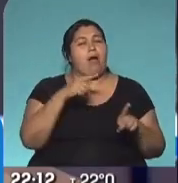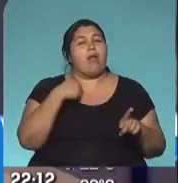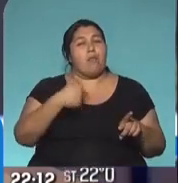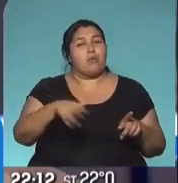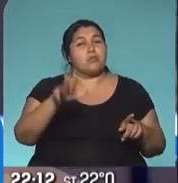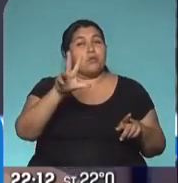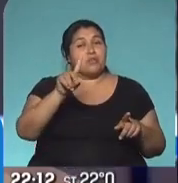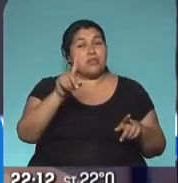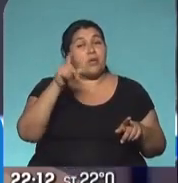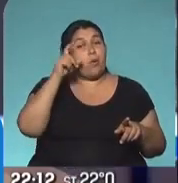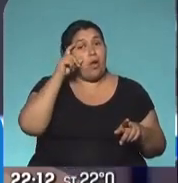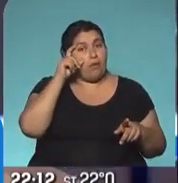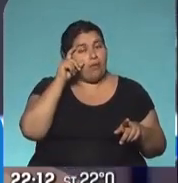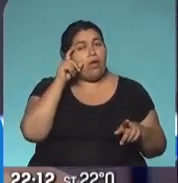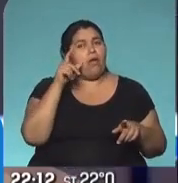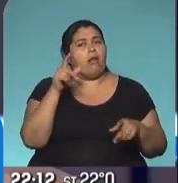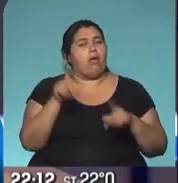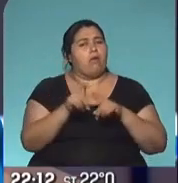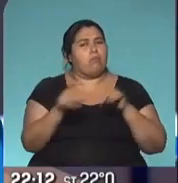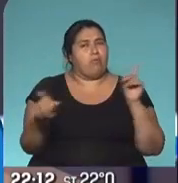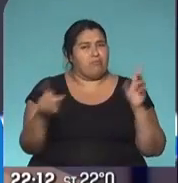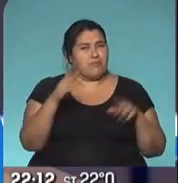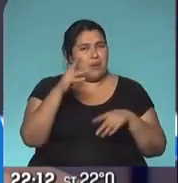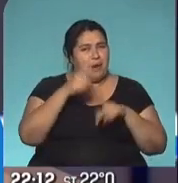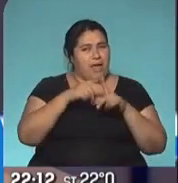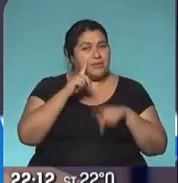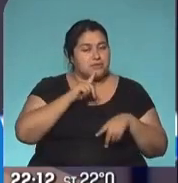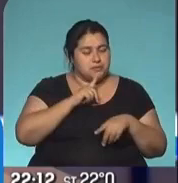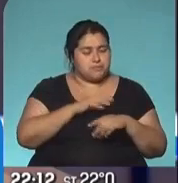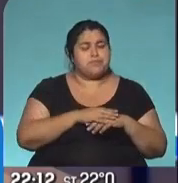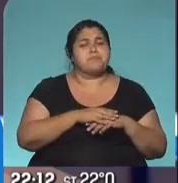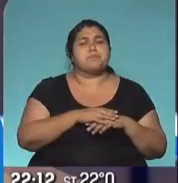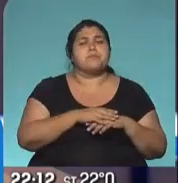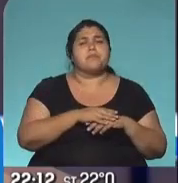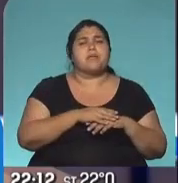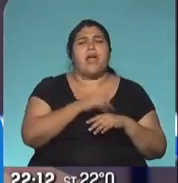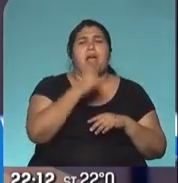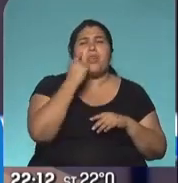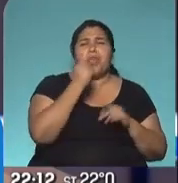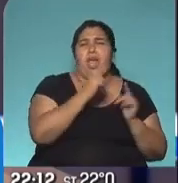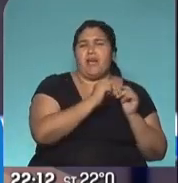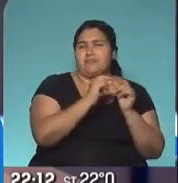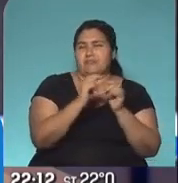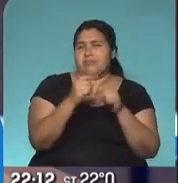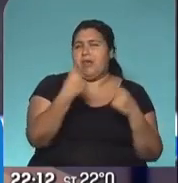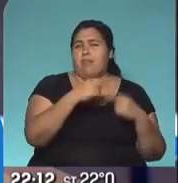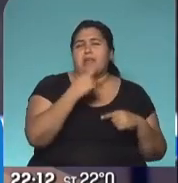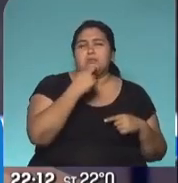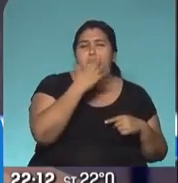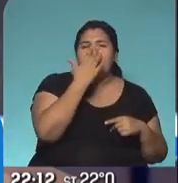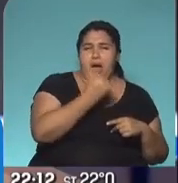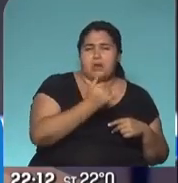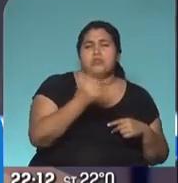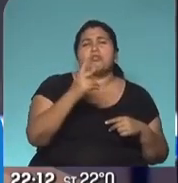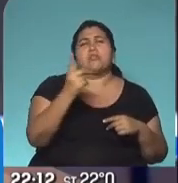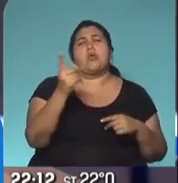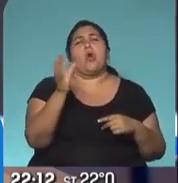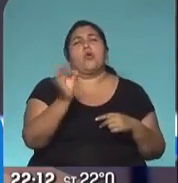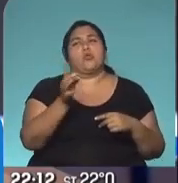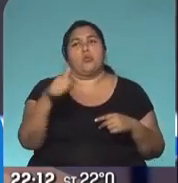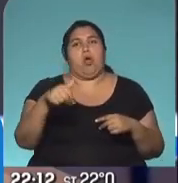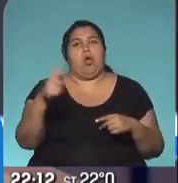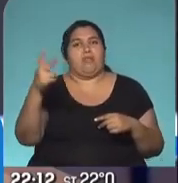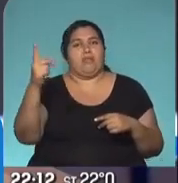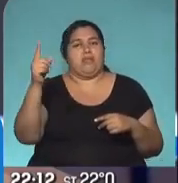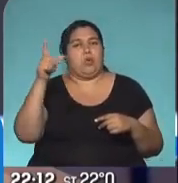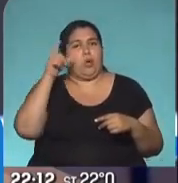enero, es decir, hacia la fecha del Brexit. El asunto es que el Brexit tuvo distintas fechas, 19 de marzo, 31 de octubre, ahora es 31 de